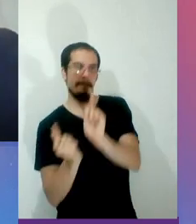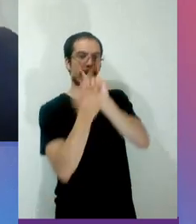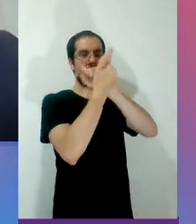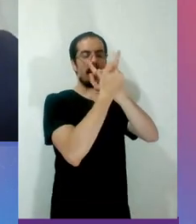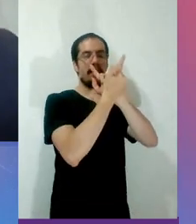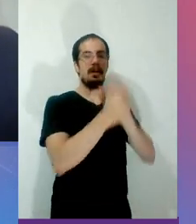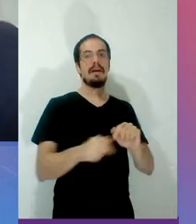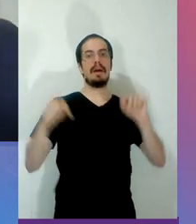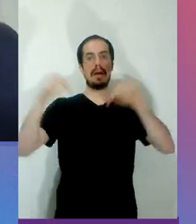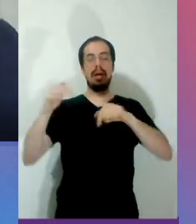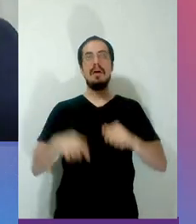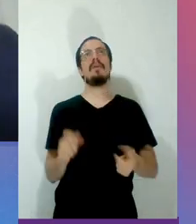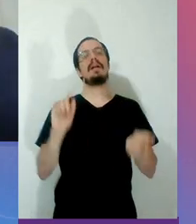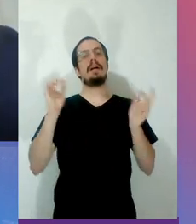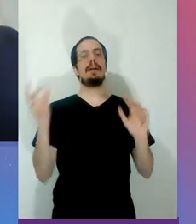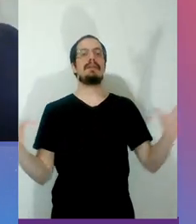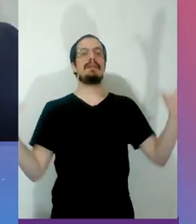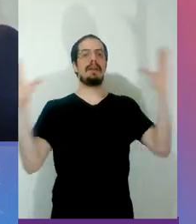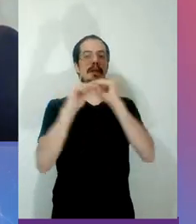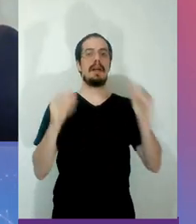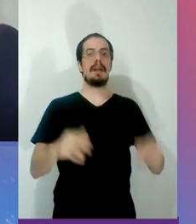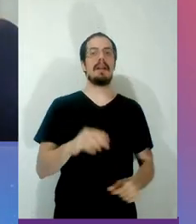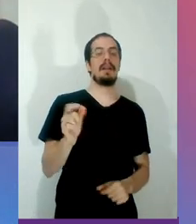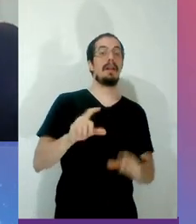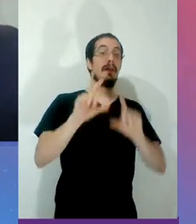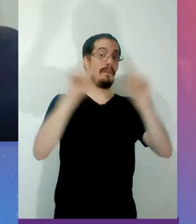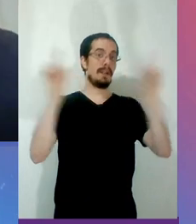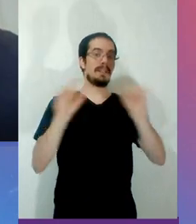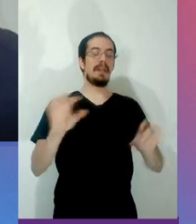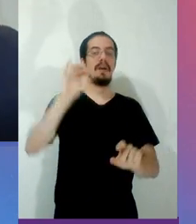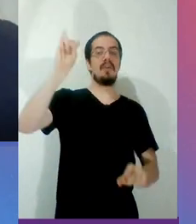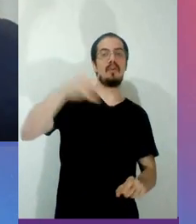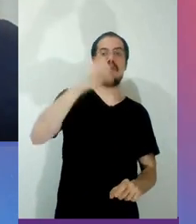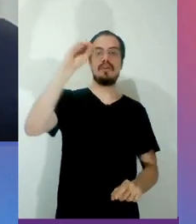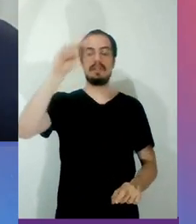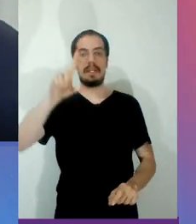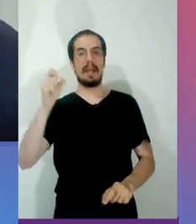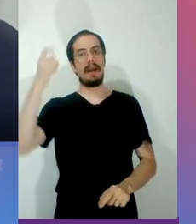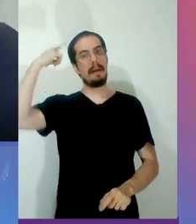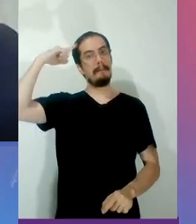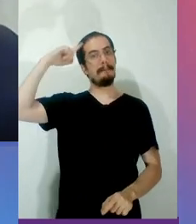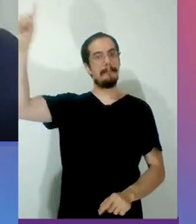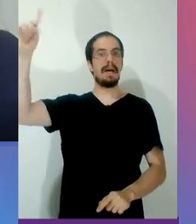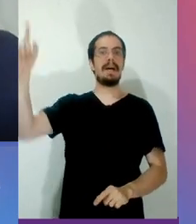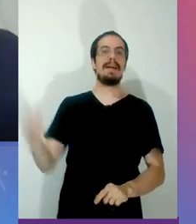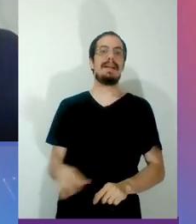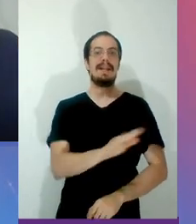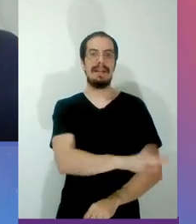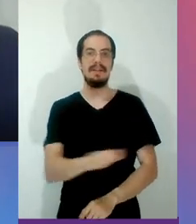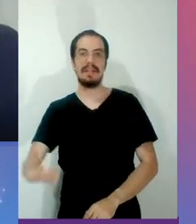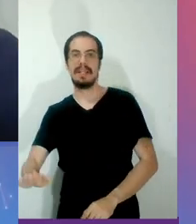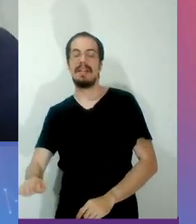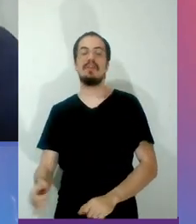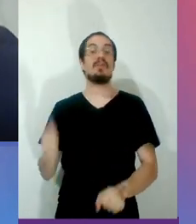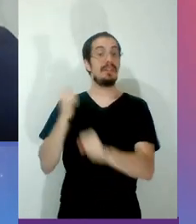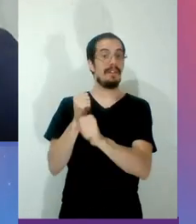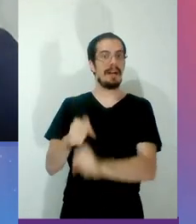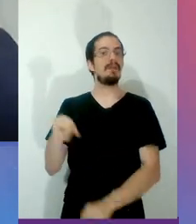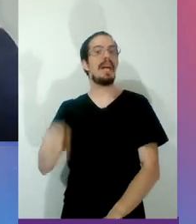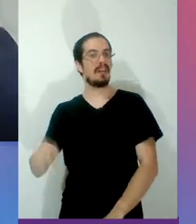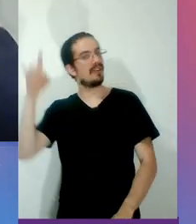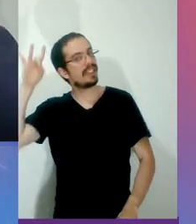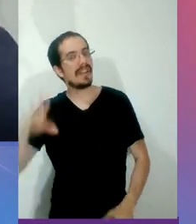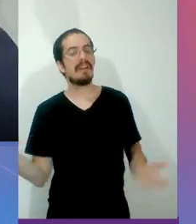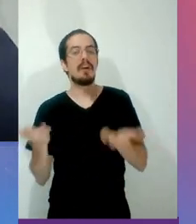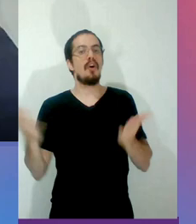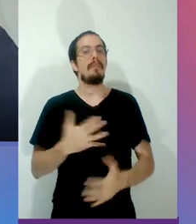José Martí, en donde dice que para los niños trabajamos, porque ellos son lo que saben querer, porque ellos son la